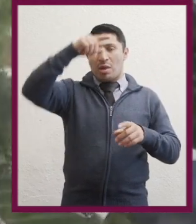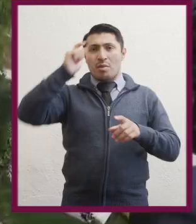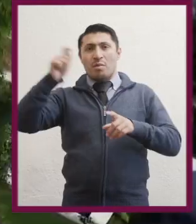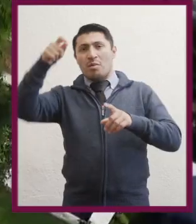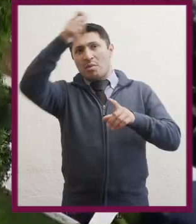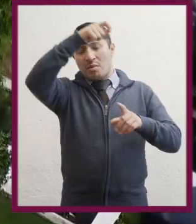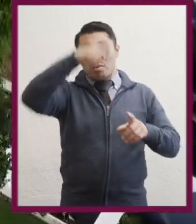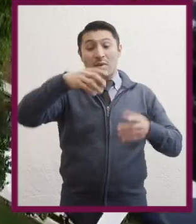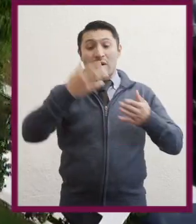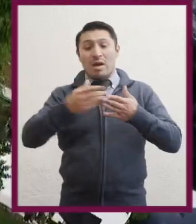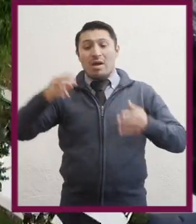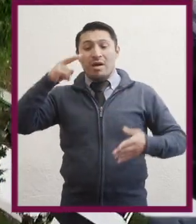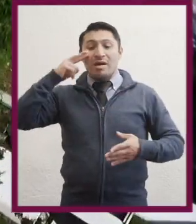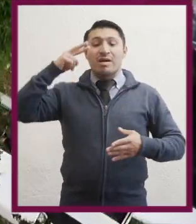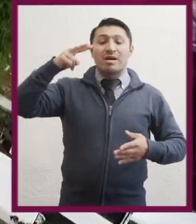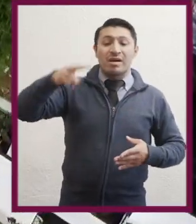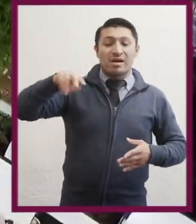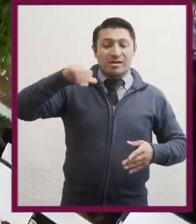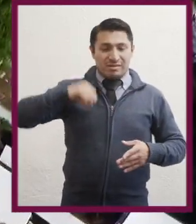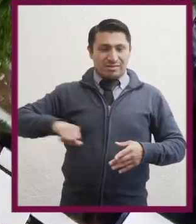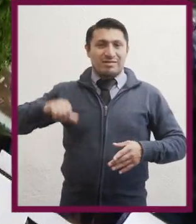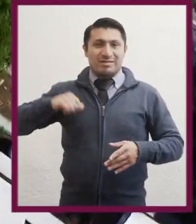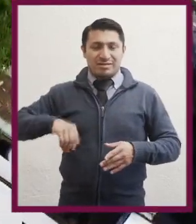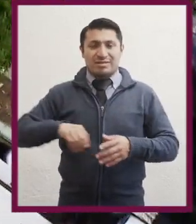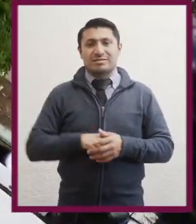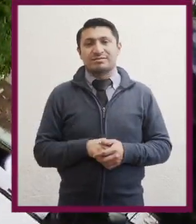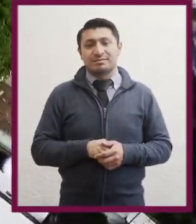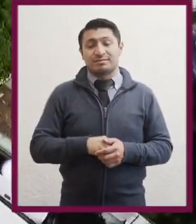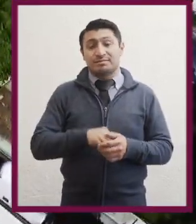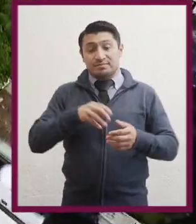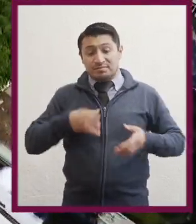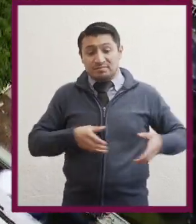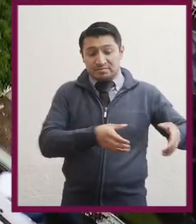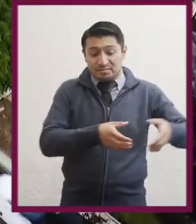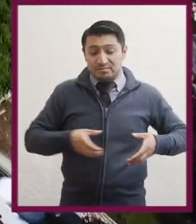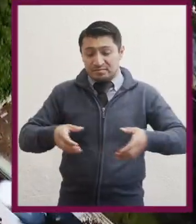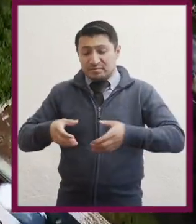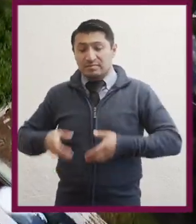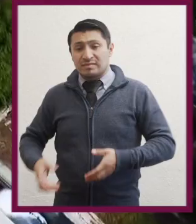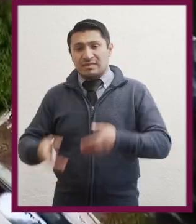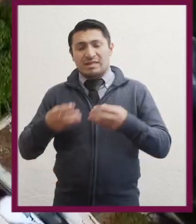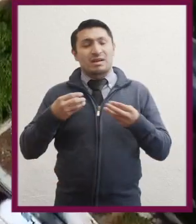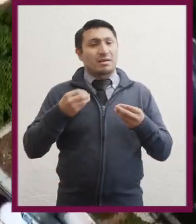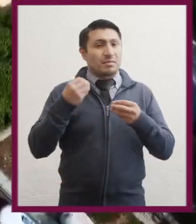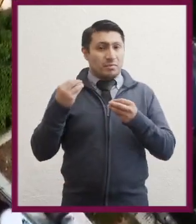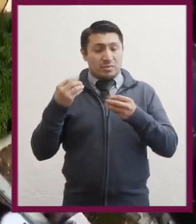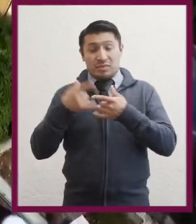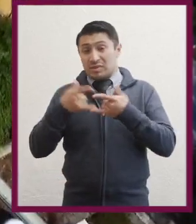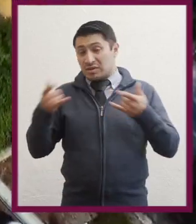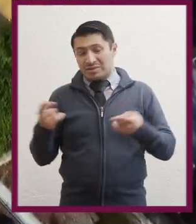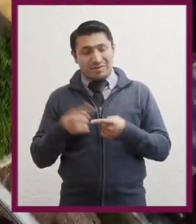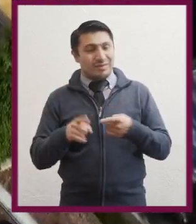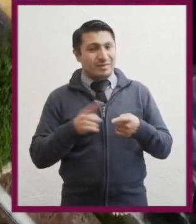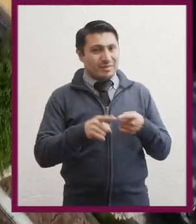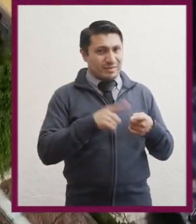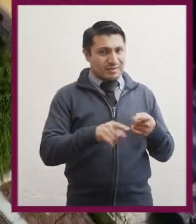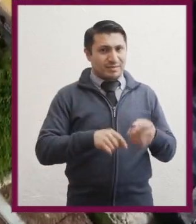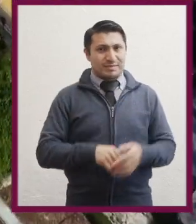de azulejos que ahora se asoma entre los viejos callejones, habitados por incontables anécdotas.